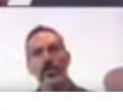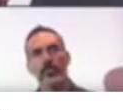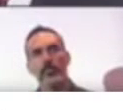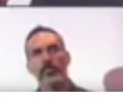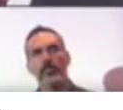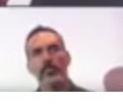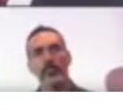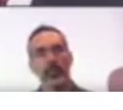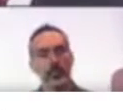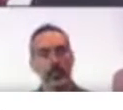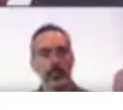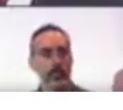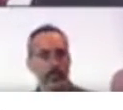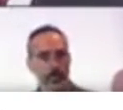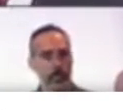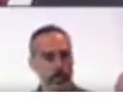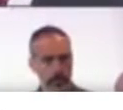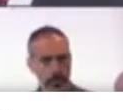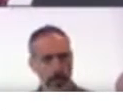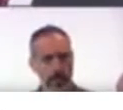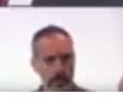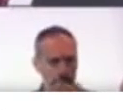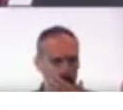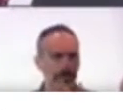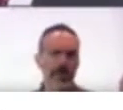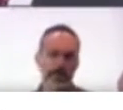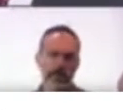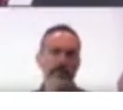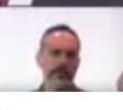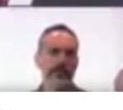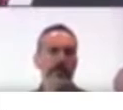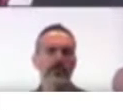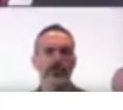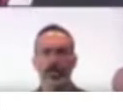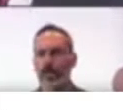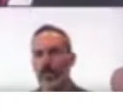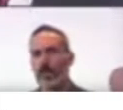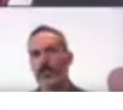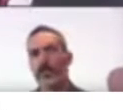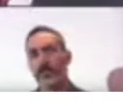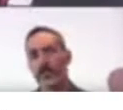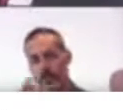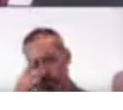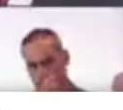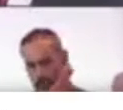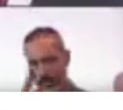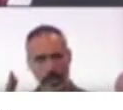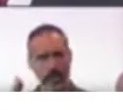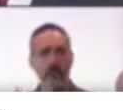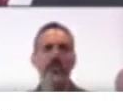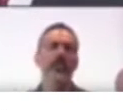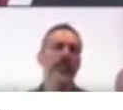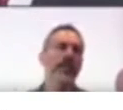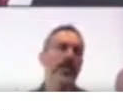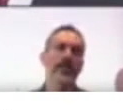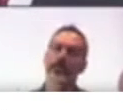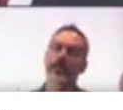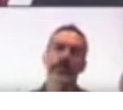estado. Respeto a todos los estilos de gobernar y los hago míos.